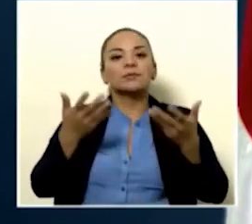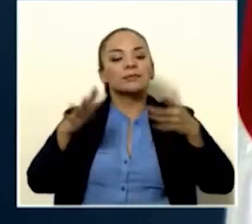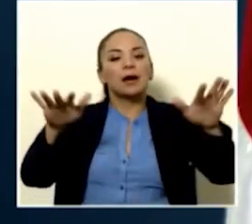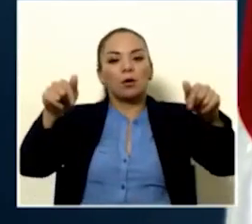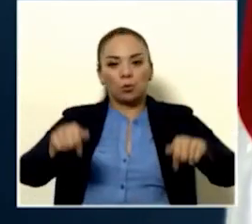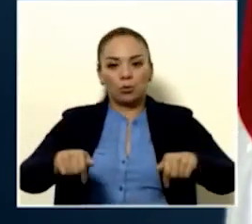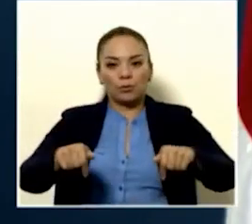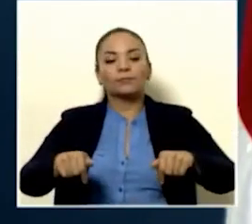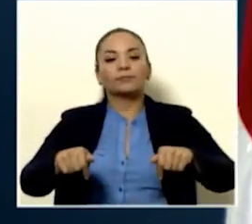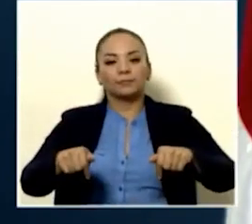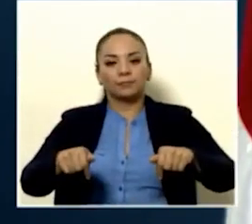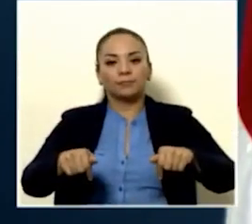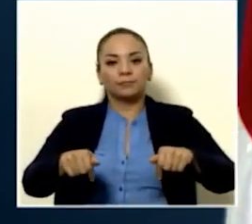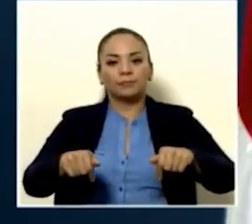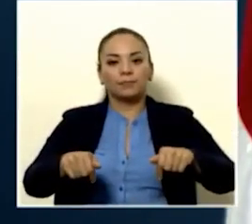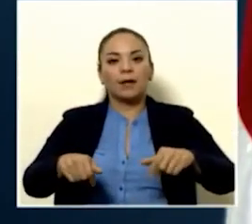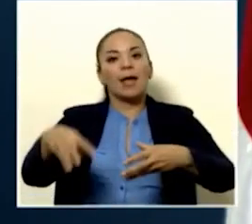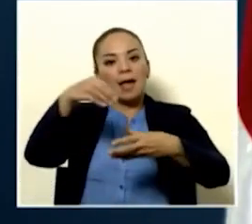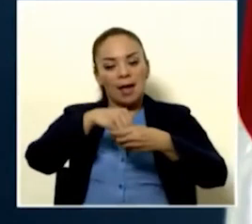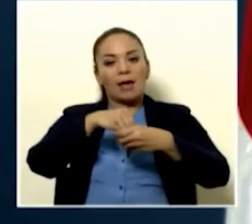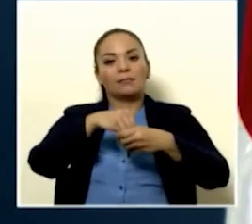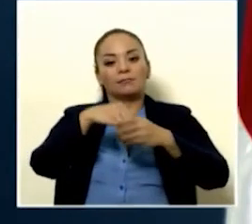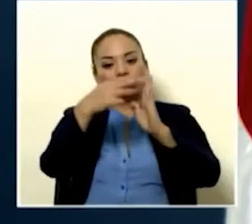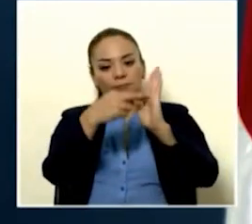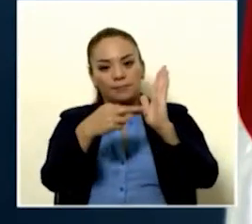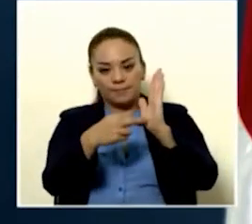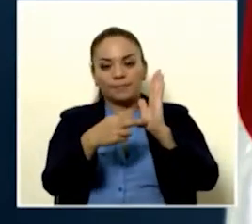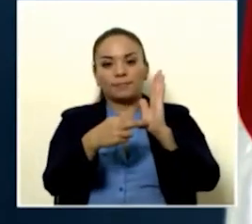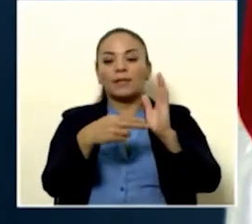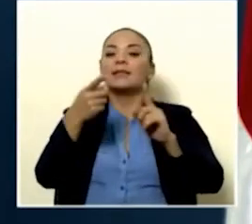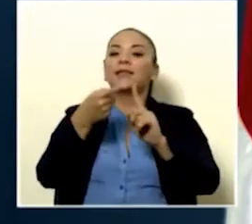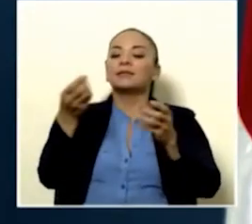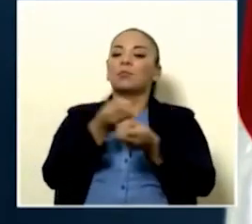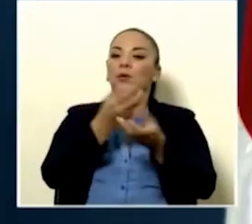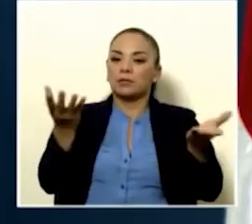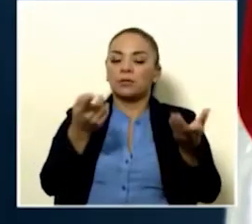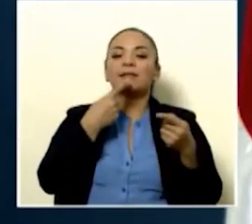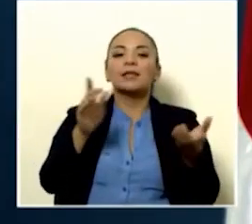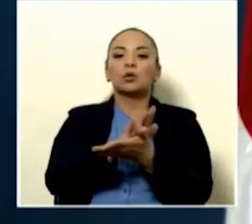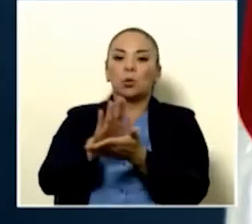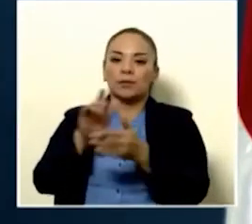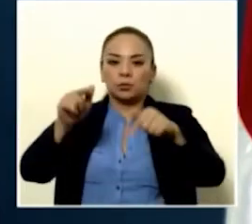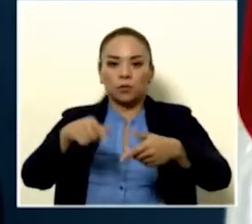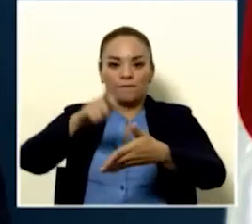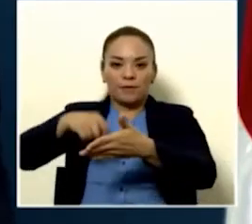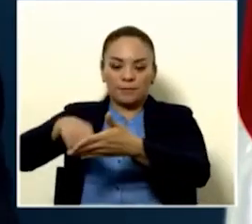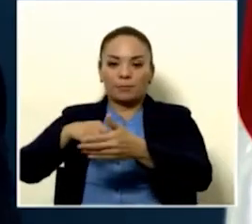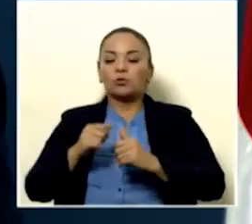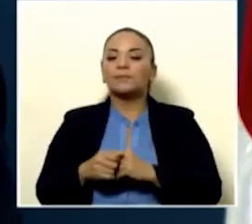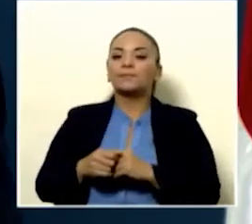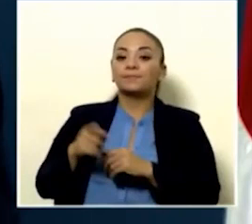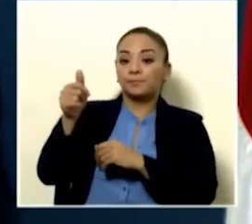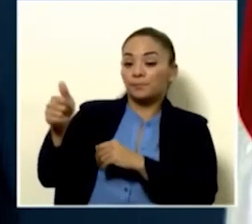hoy en nuestro marco reglamentario, bueno, a partir de la publicación de los decretos que firmamos hoy. Canciller,